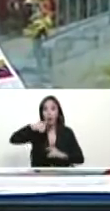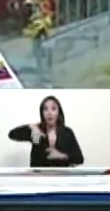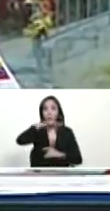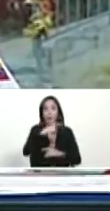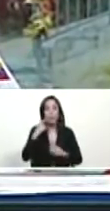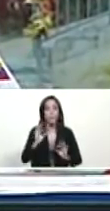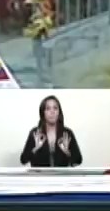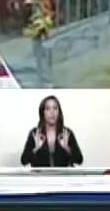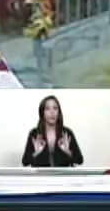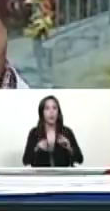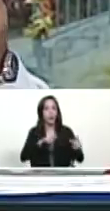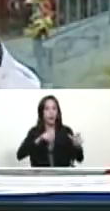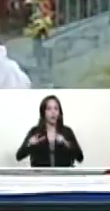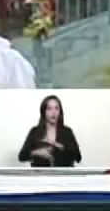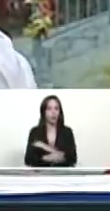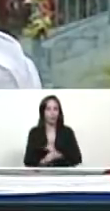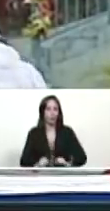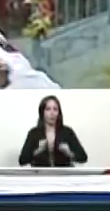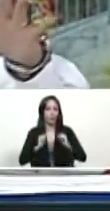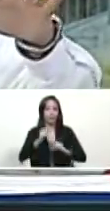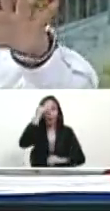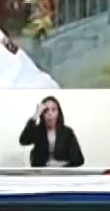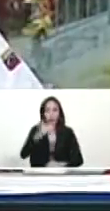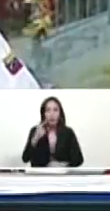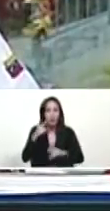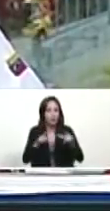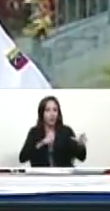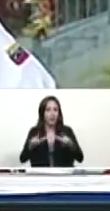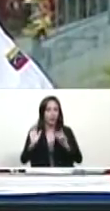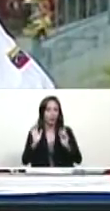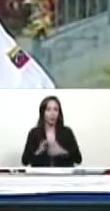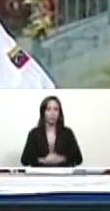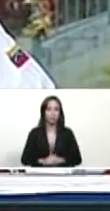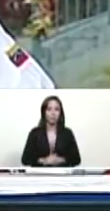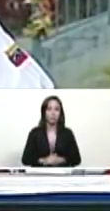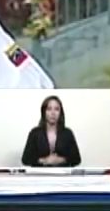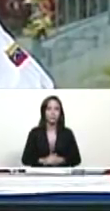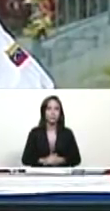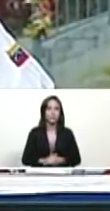listo para esa etapa, la Fuerza Armada Nacional Bolivariana está lista para esa etapa.